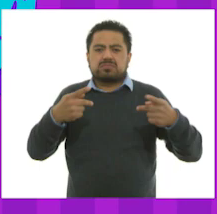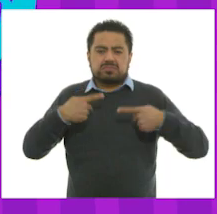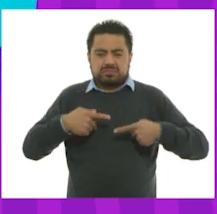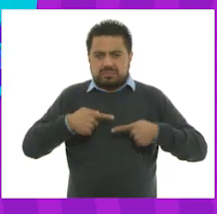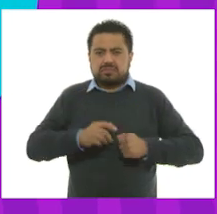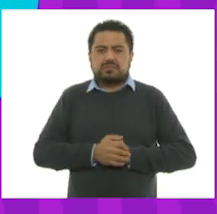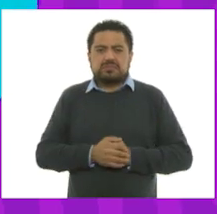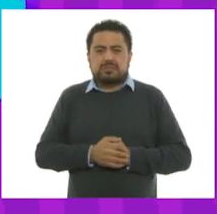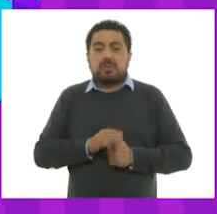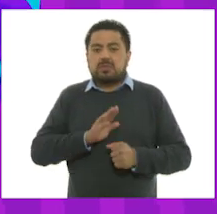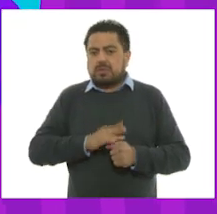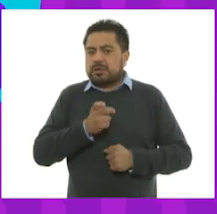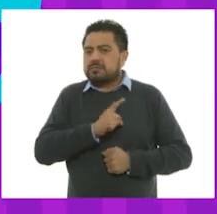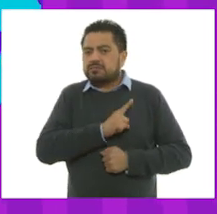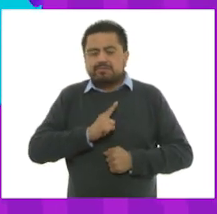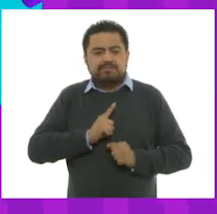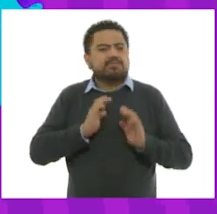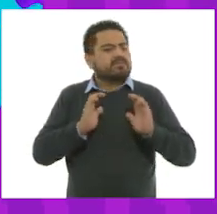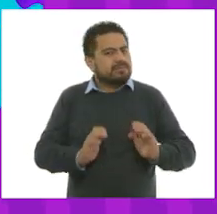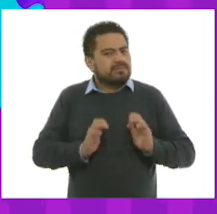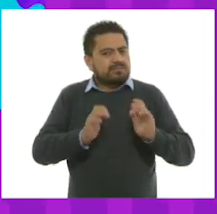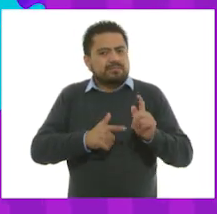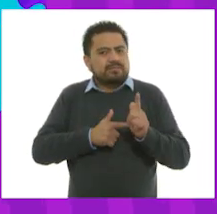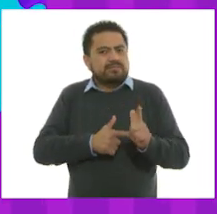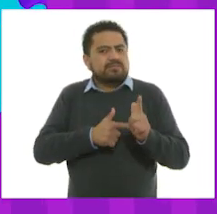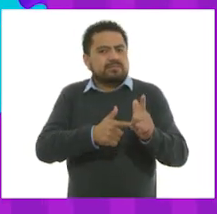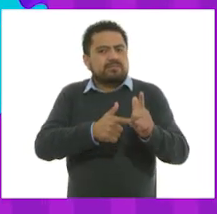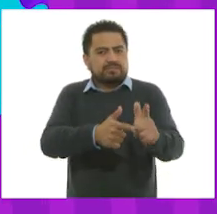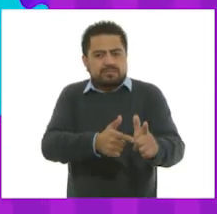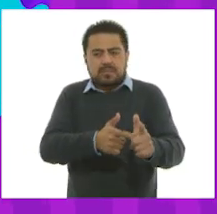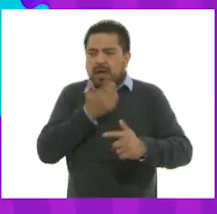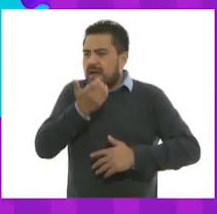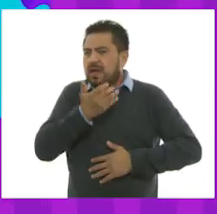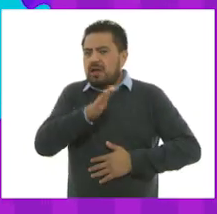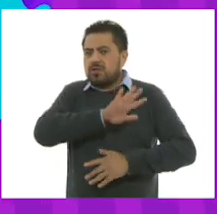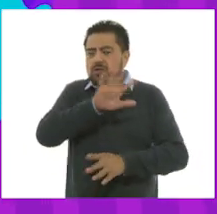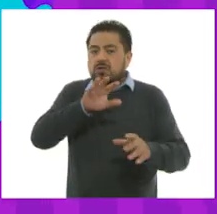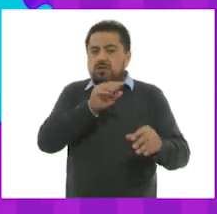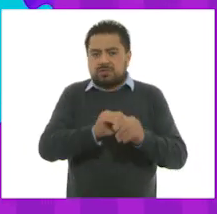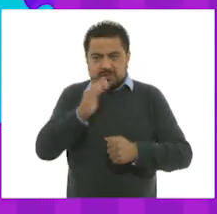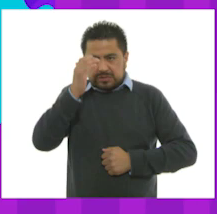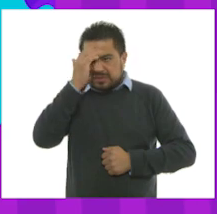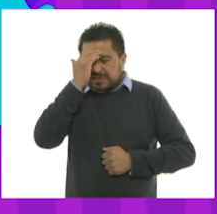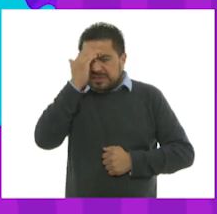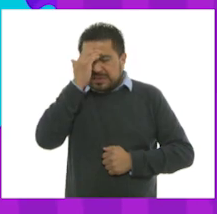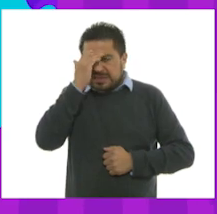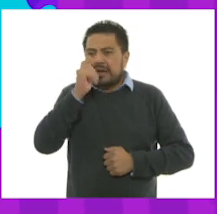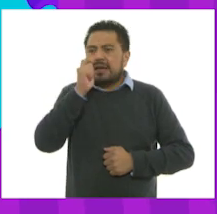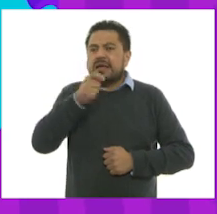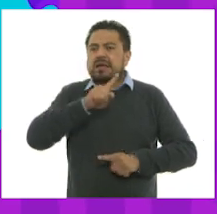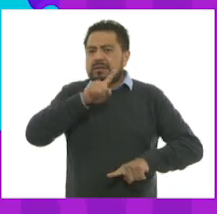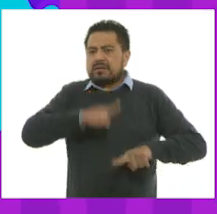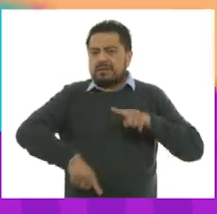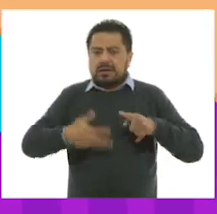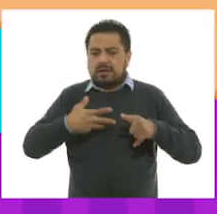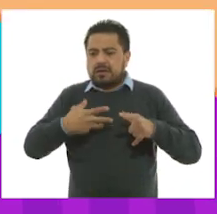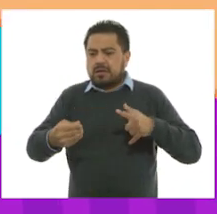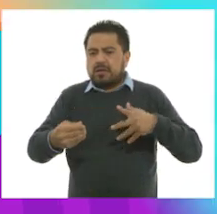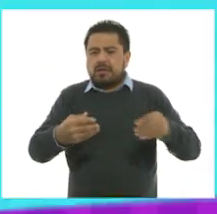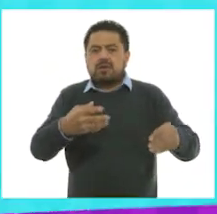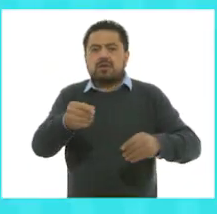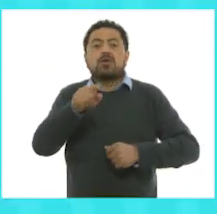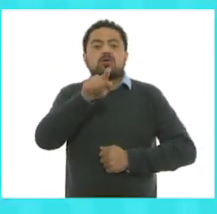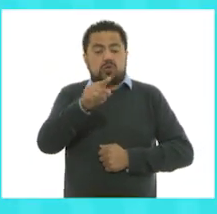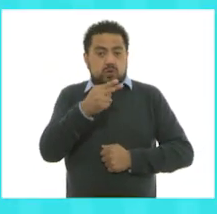personas. Por eso hay que continuar cuidándonos siguiendo las buenas prácticas que ya todos conocemos para evitar contagiarnos.